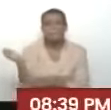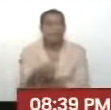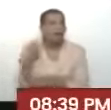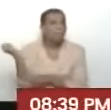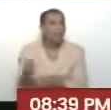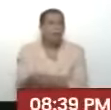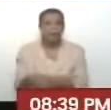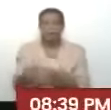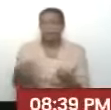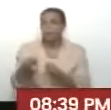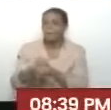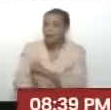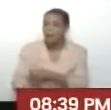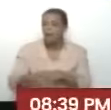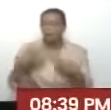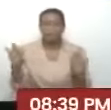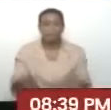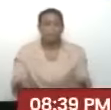más.